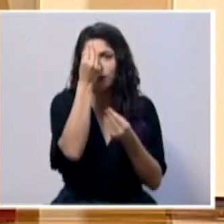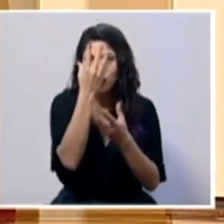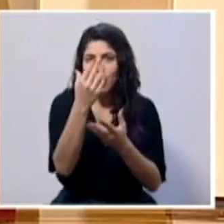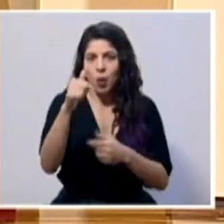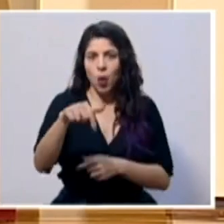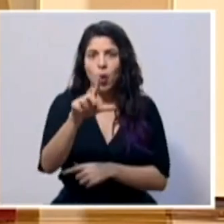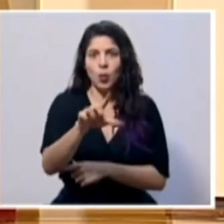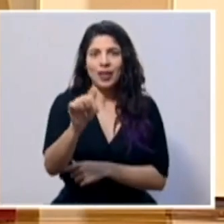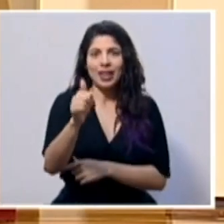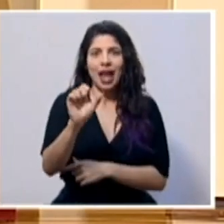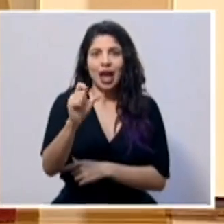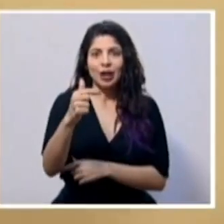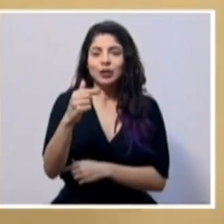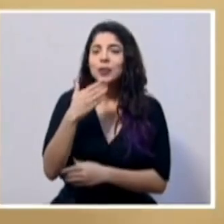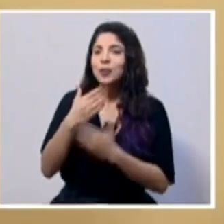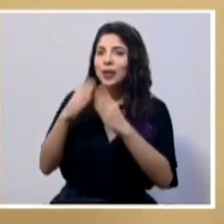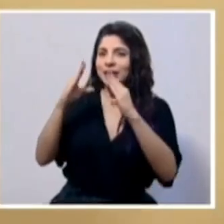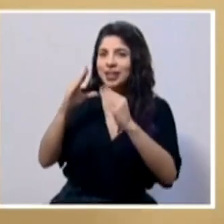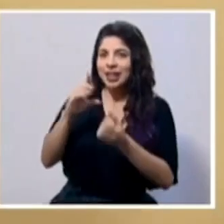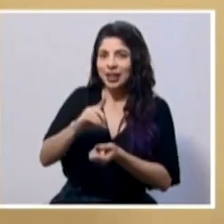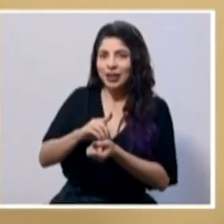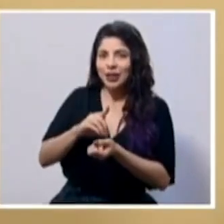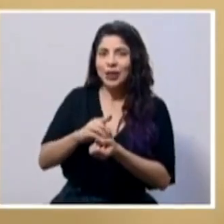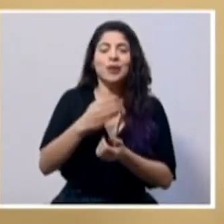10 de agosto. Buenas tardes, doctor.